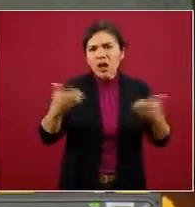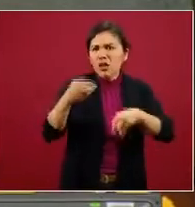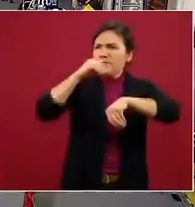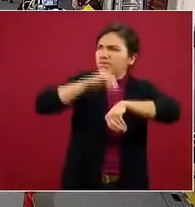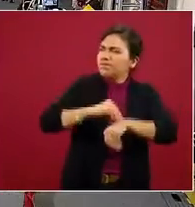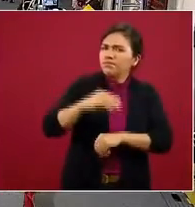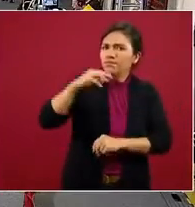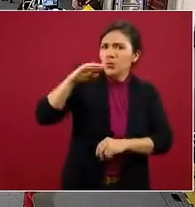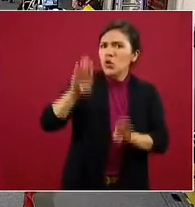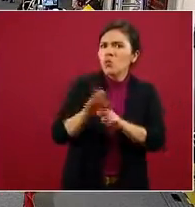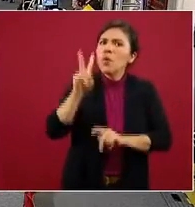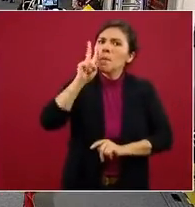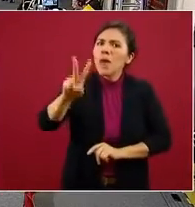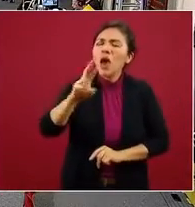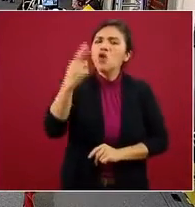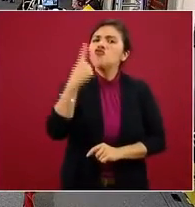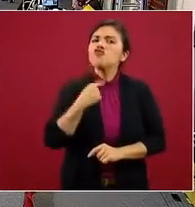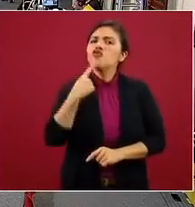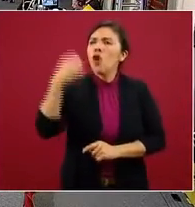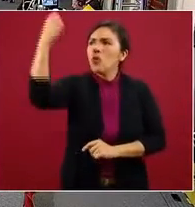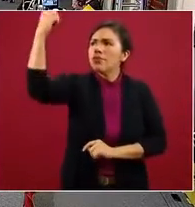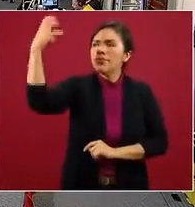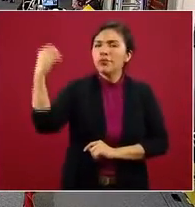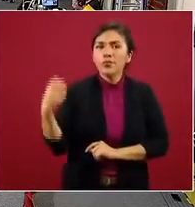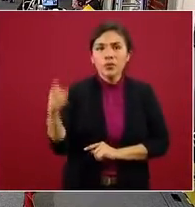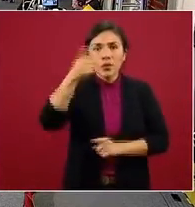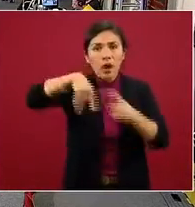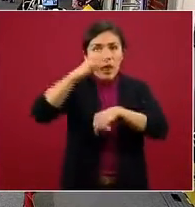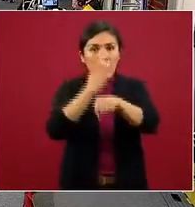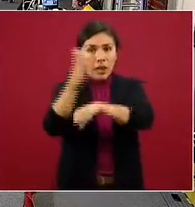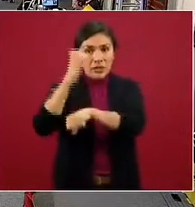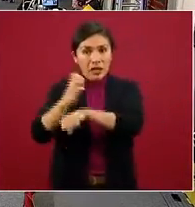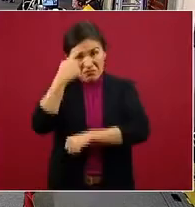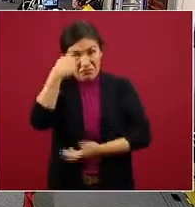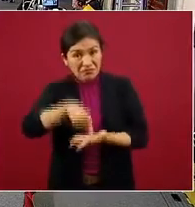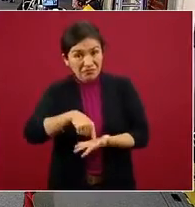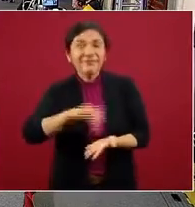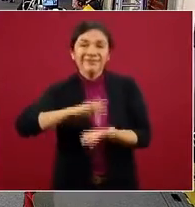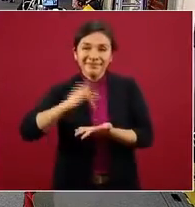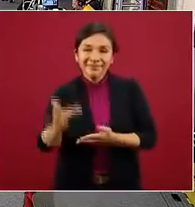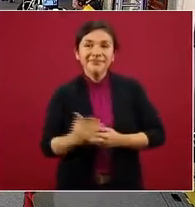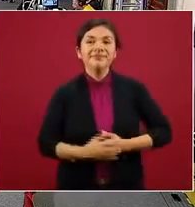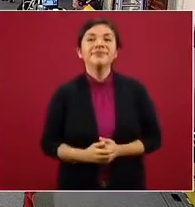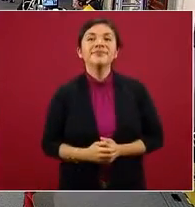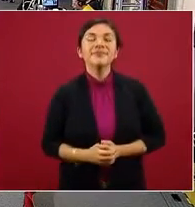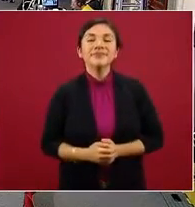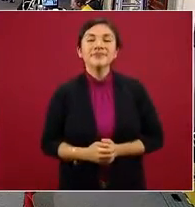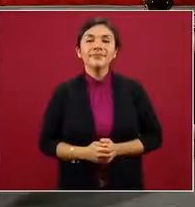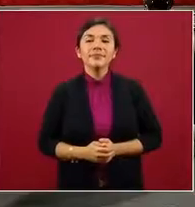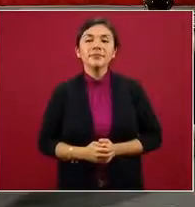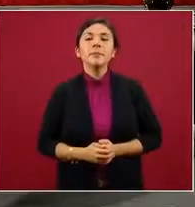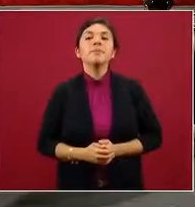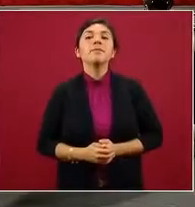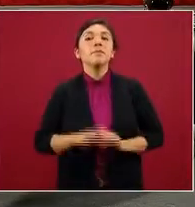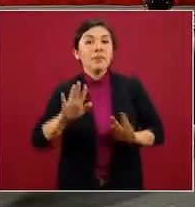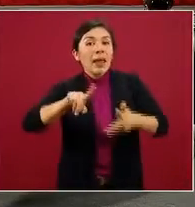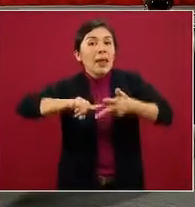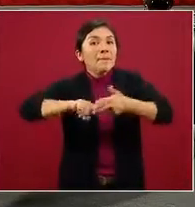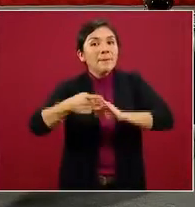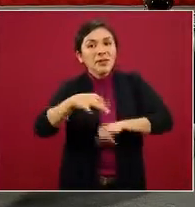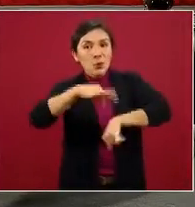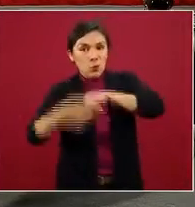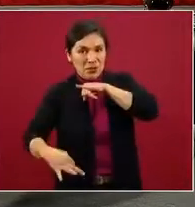el nivel de los colores en los semáforos de los estados? Gracias. Muchas gracias. Empiezo por lo